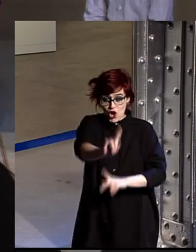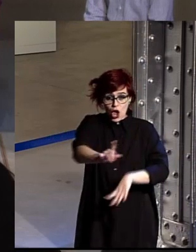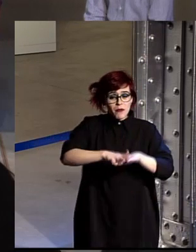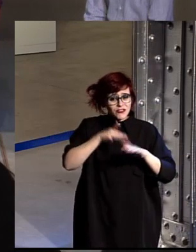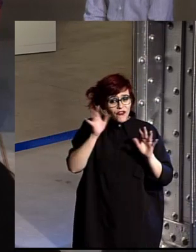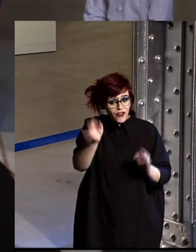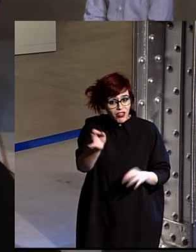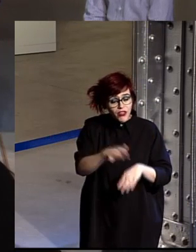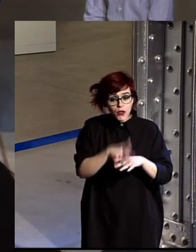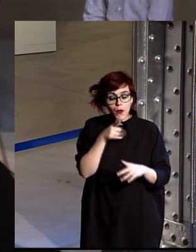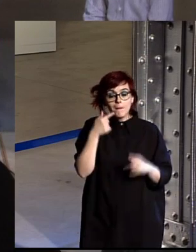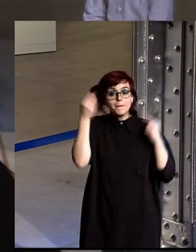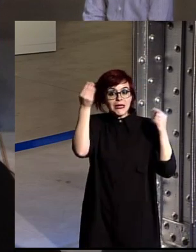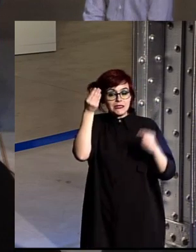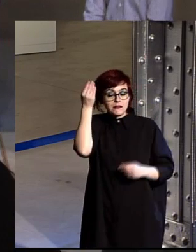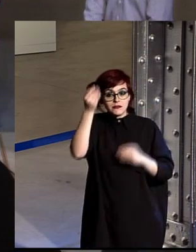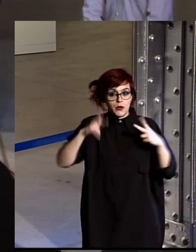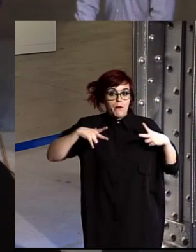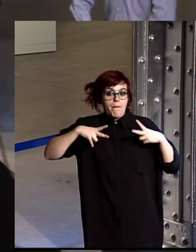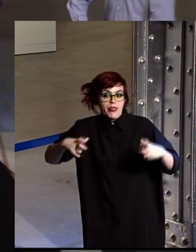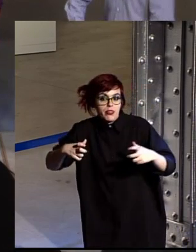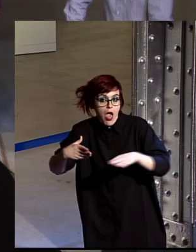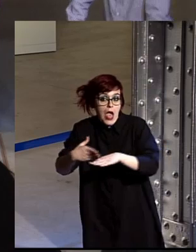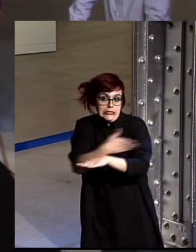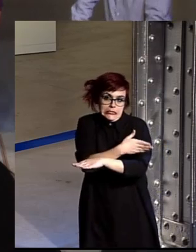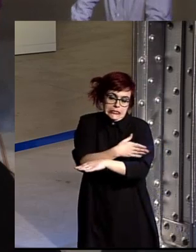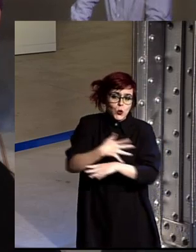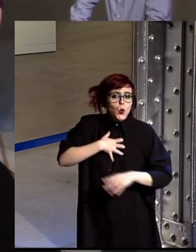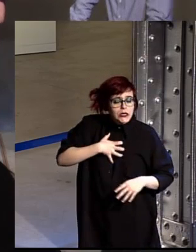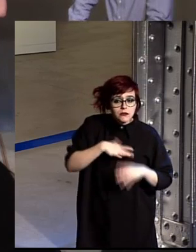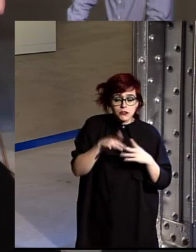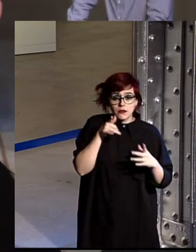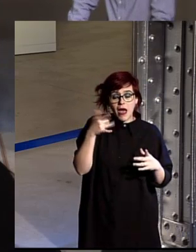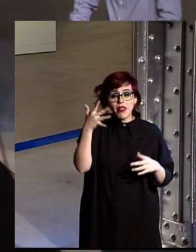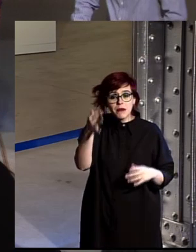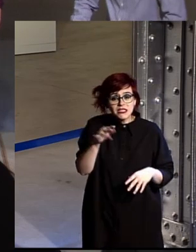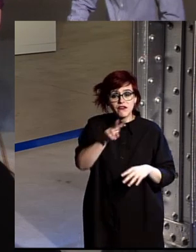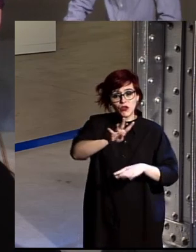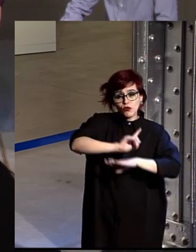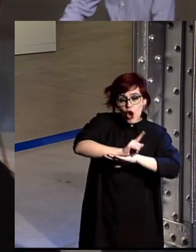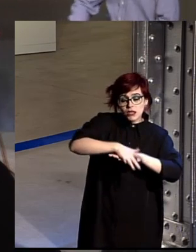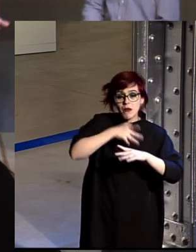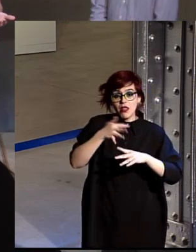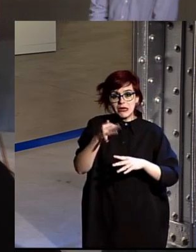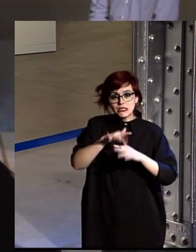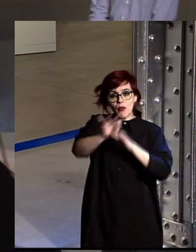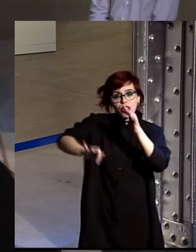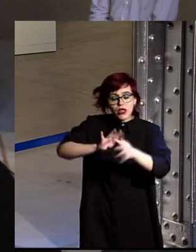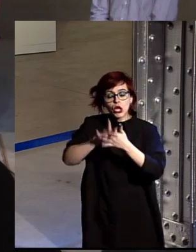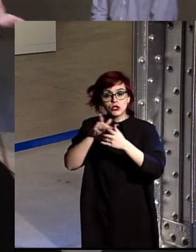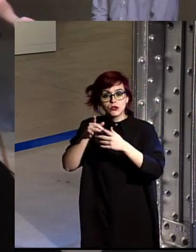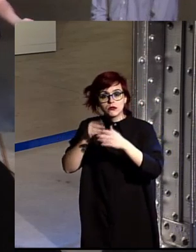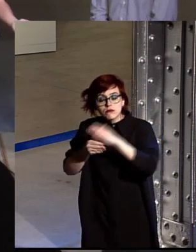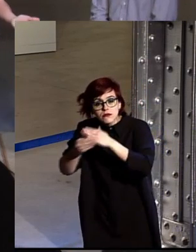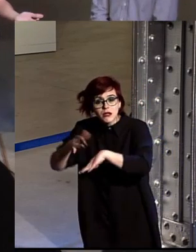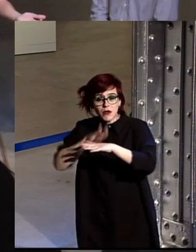es muy difícil adelantarse y luego quien te dice que el siguiente ciclo no es de 24 horas, que la efectividad no es mucho más grande, es decir, yo siempre digo el